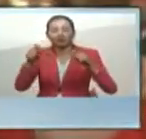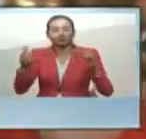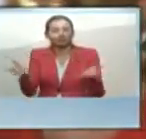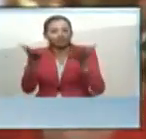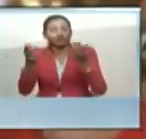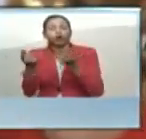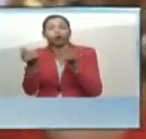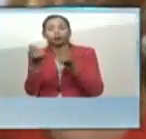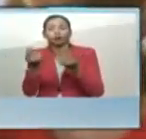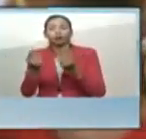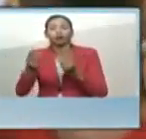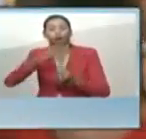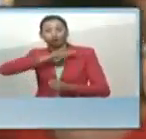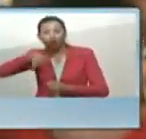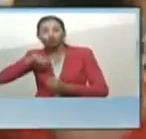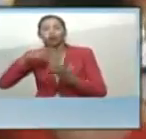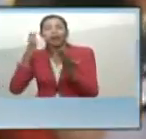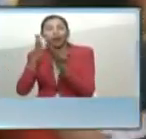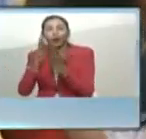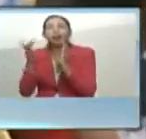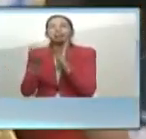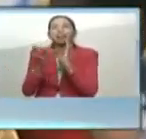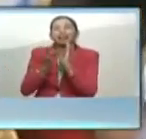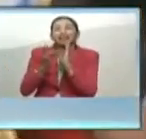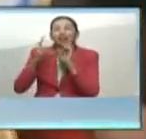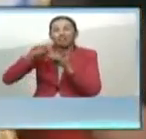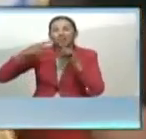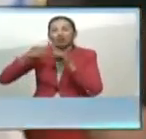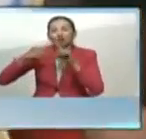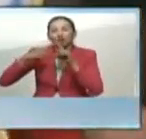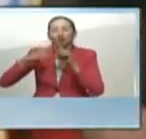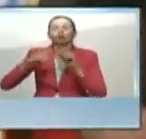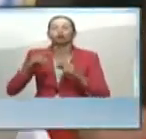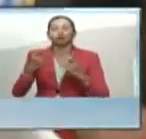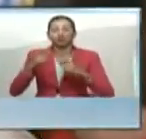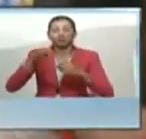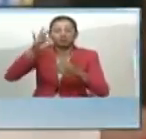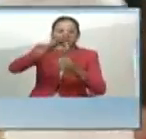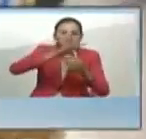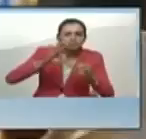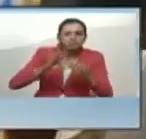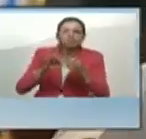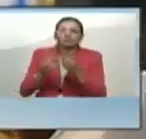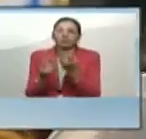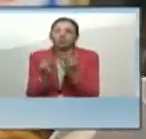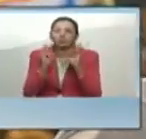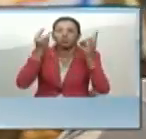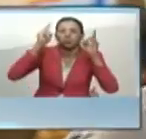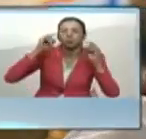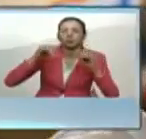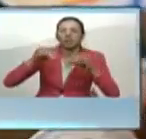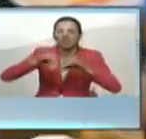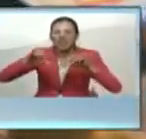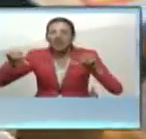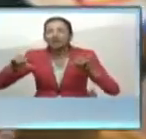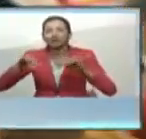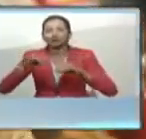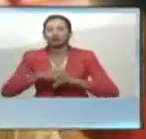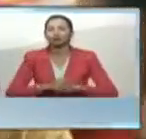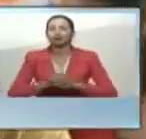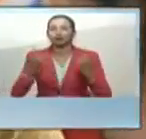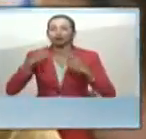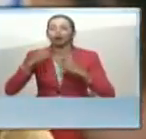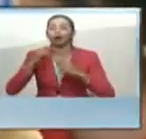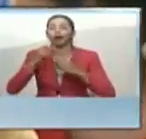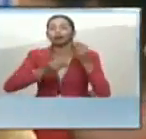escuelas técnicas estamos produciendo abonos orgánicos. Ahorita estamos en el fortalecimiento de cada uno de nuestros proyectos. Estamos haciendo